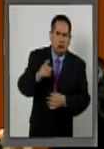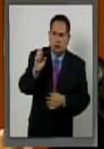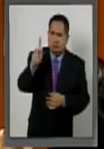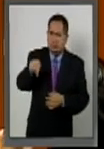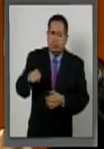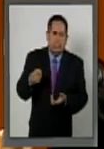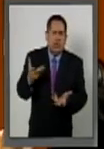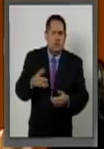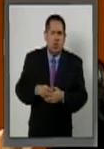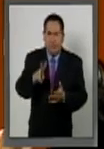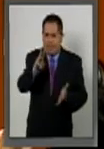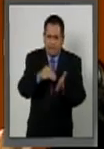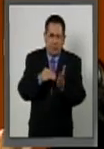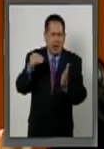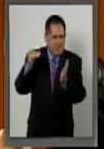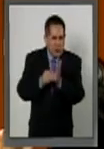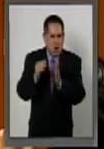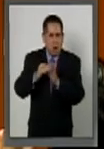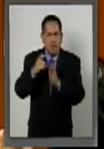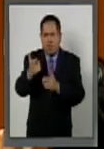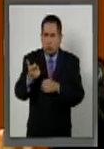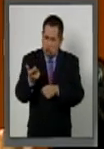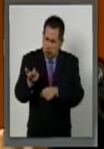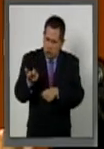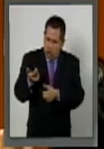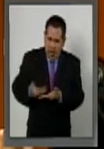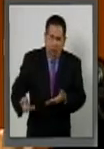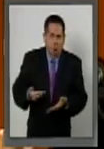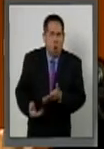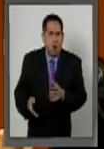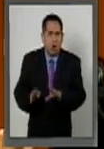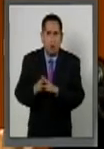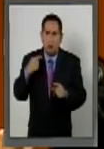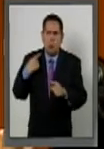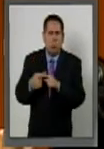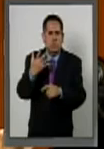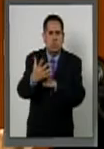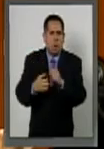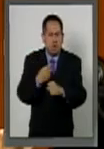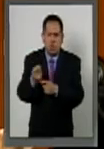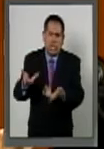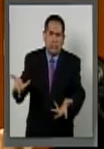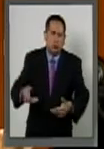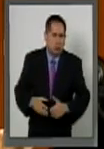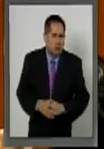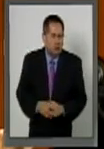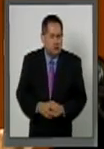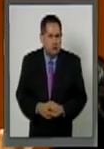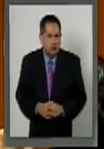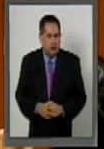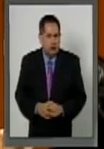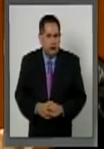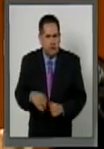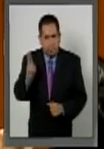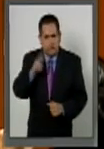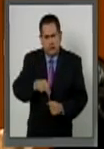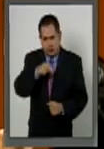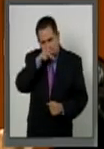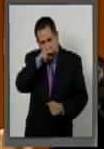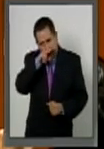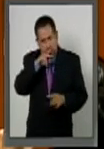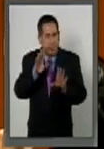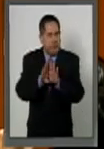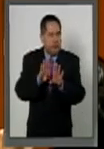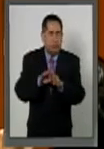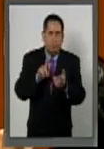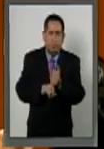casi 3.000 millones de pesos al día en los últimos 5 años? Es preocupante que a